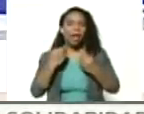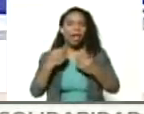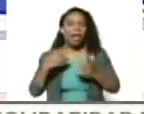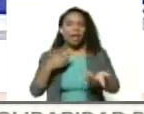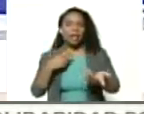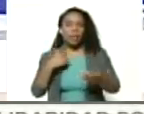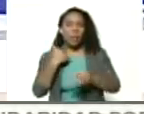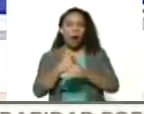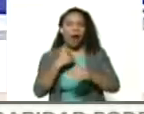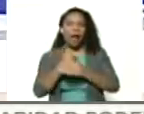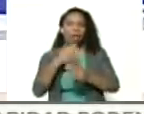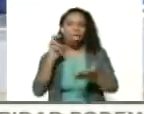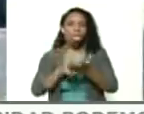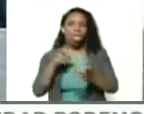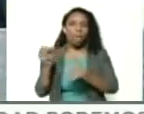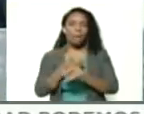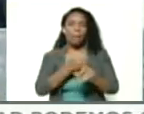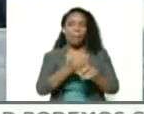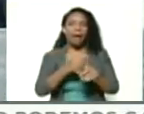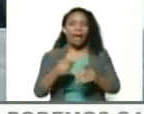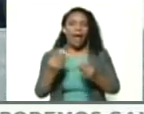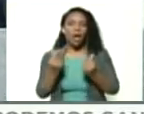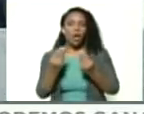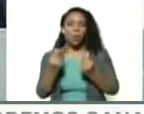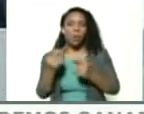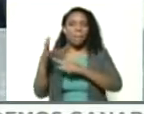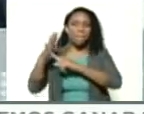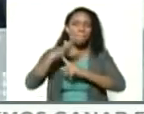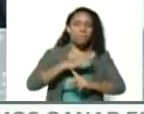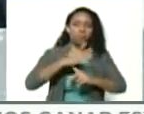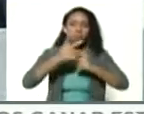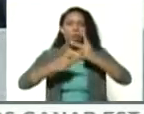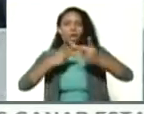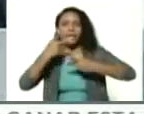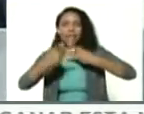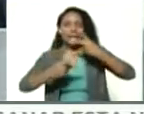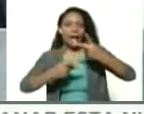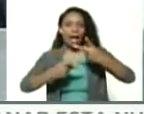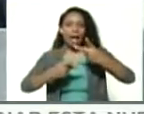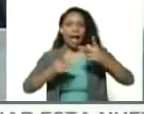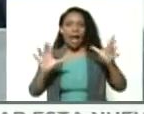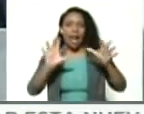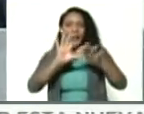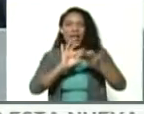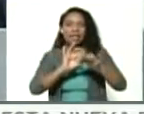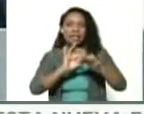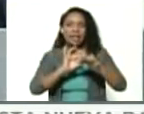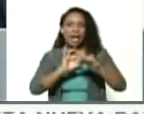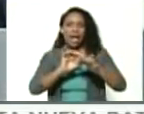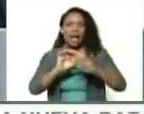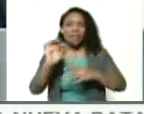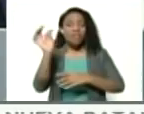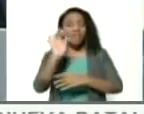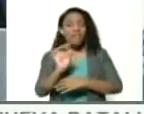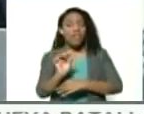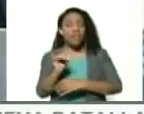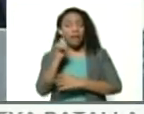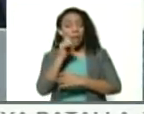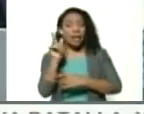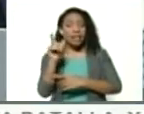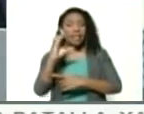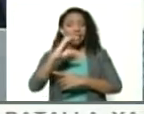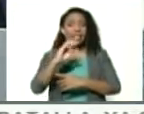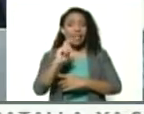económico, para la presión política, a la alianza de Fedecámara, CTV,